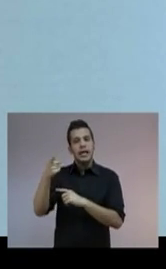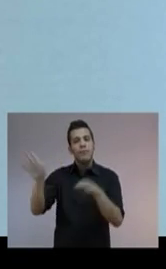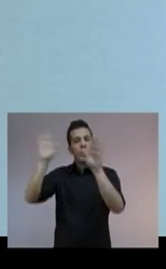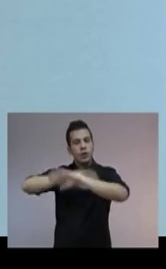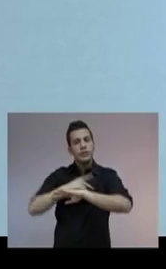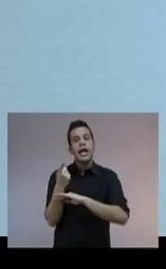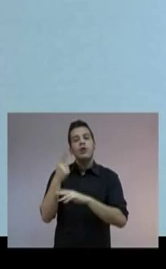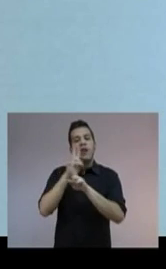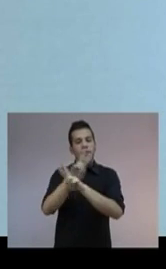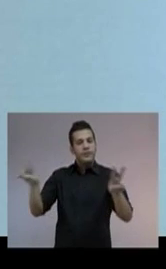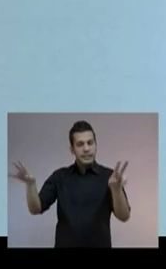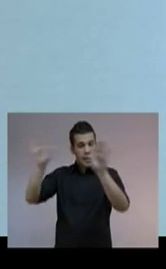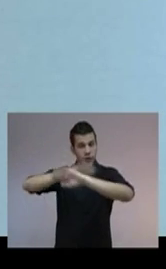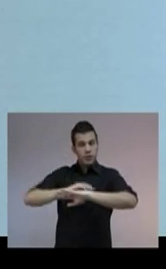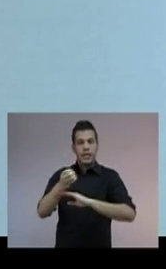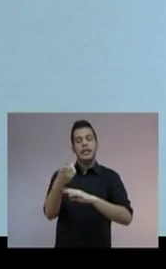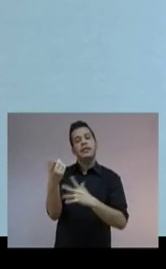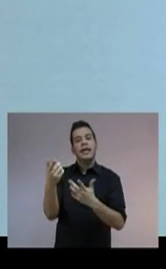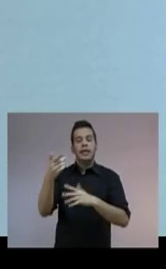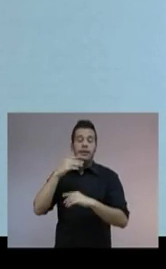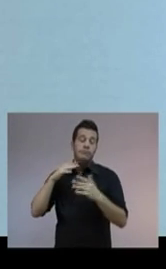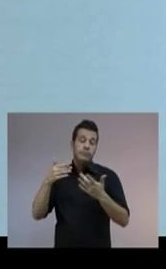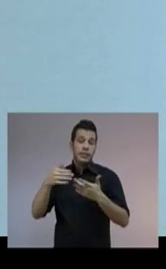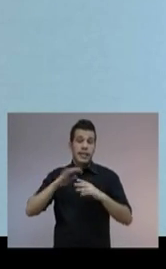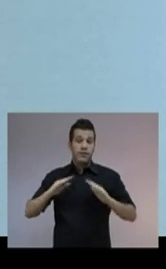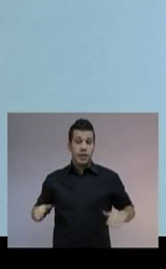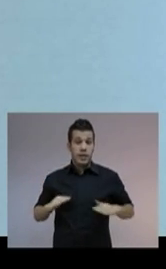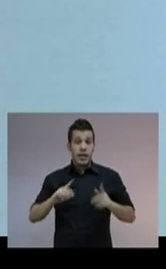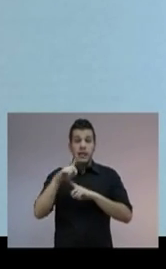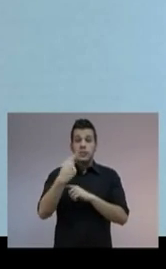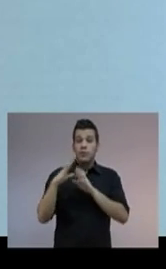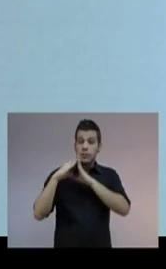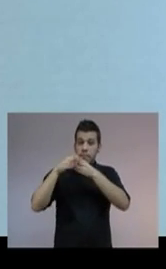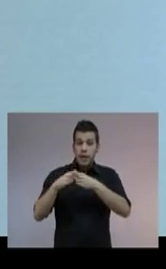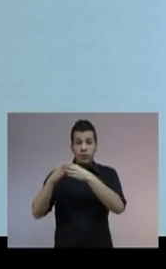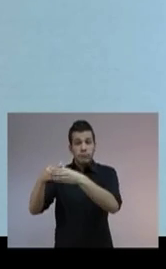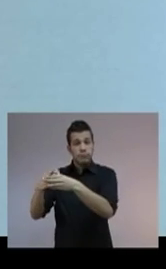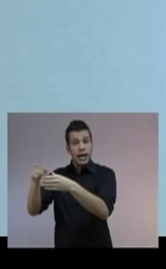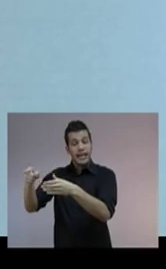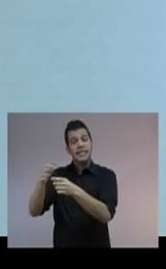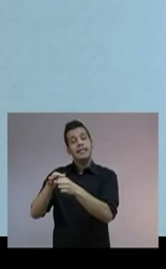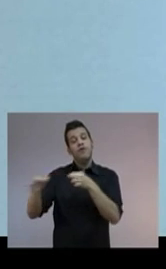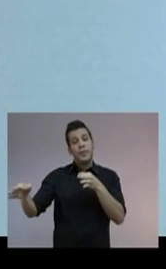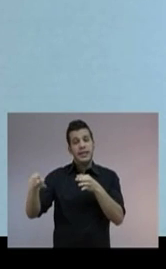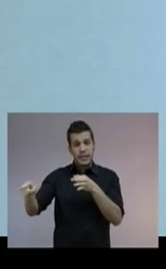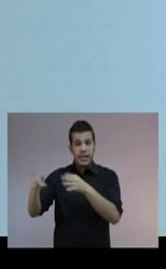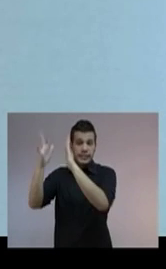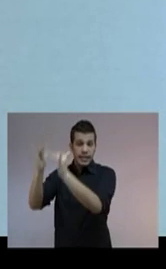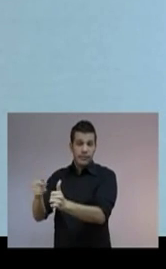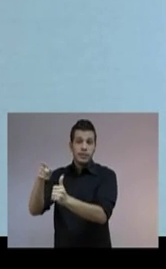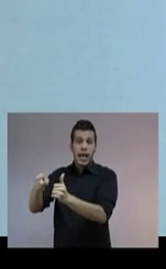último día de viaje cogemos un barco para llegar a la pequeña y paradisíaca isla de Formentera, que la recorreremos en moto